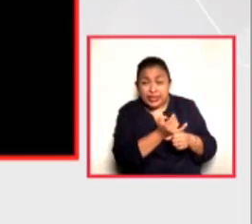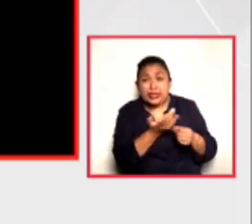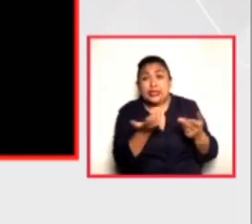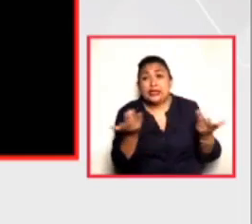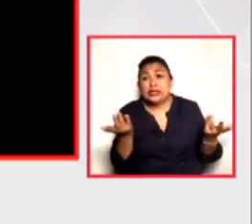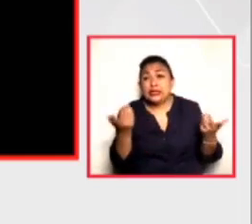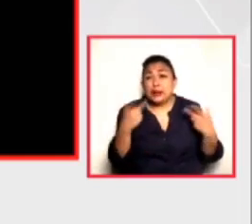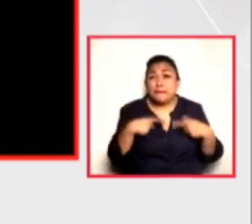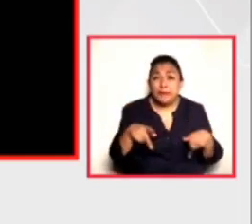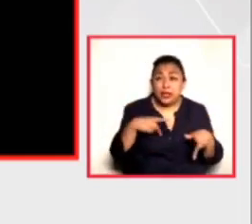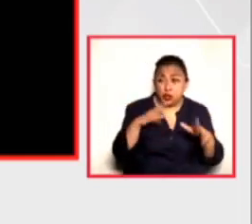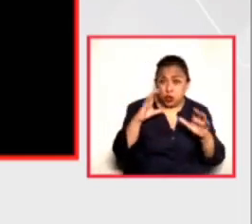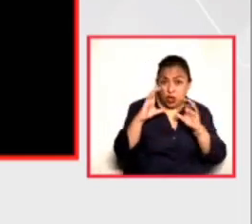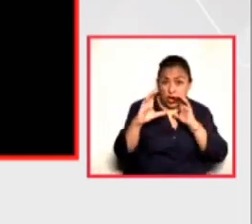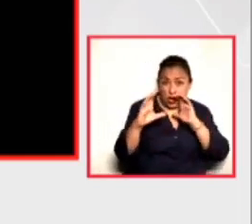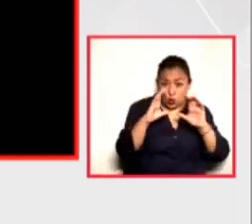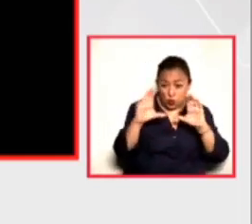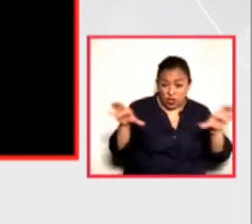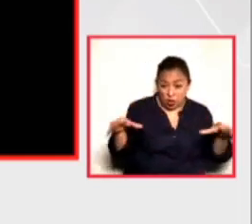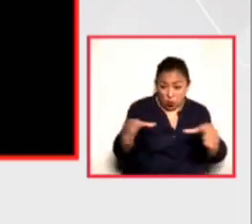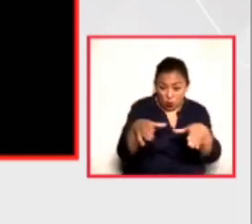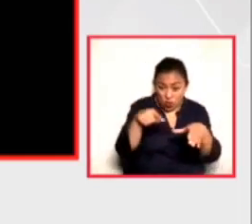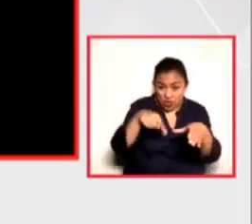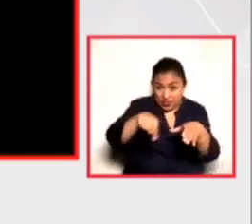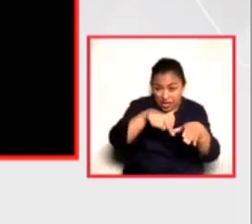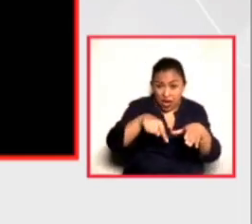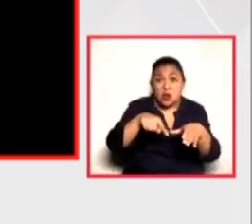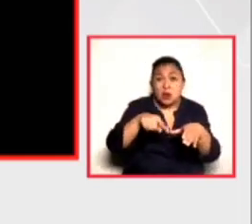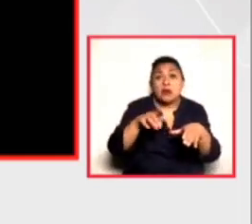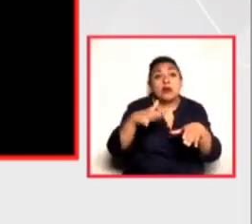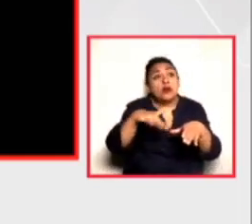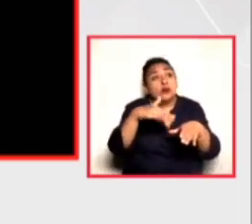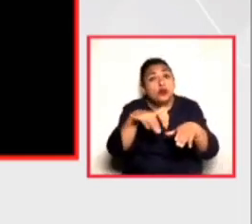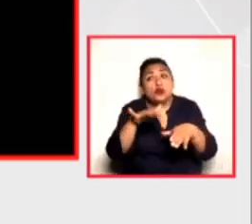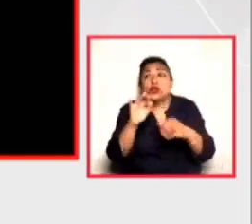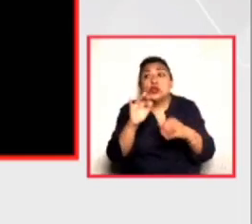comunicador comunitario que pues anda buscando por ahí